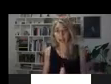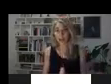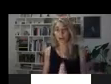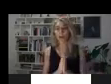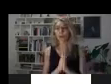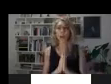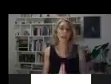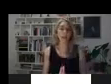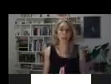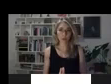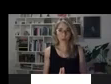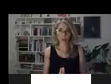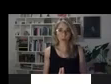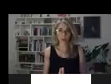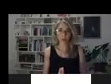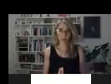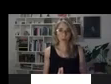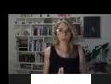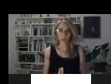a largo plazo.